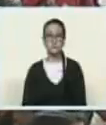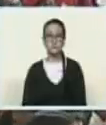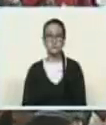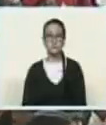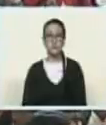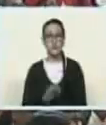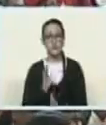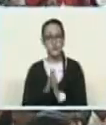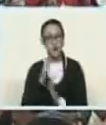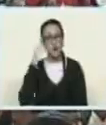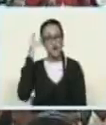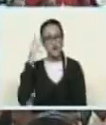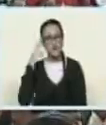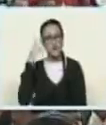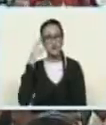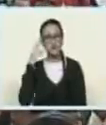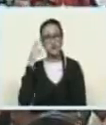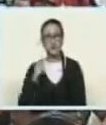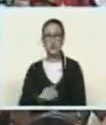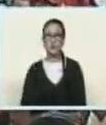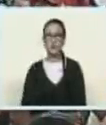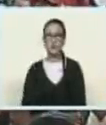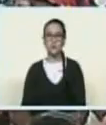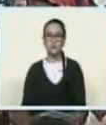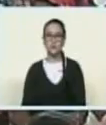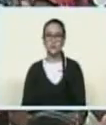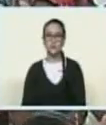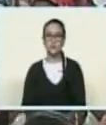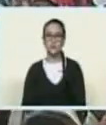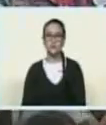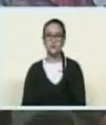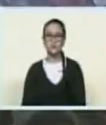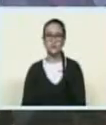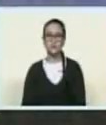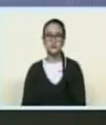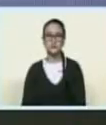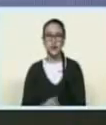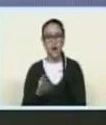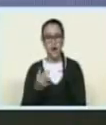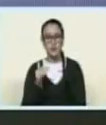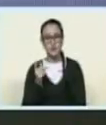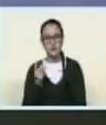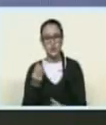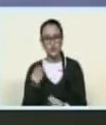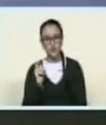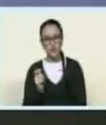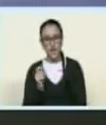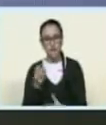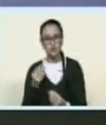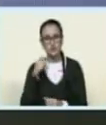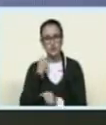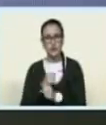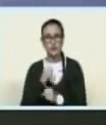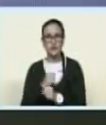Humildemente dejo estas reflexiones, compañeros. Son muchas tareas que tenemos, mucho trabajo